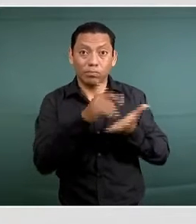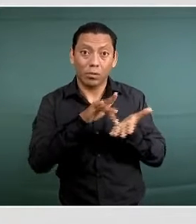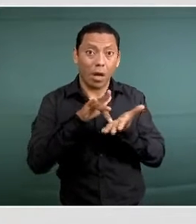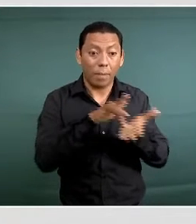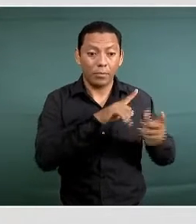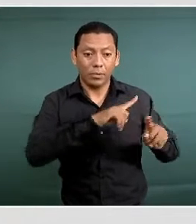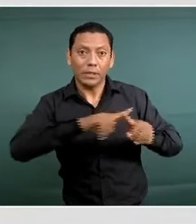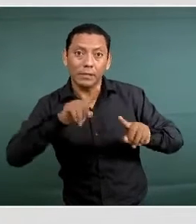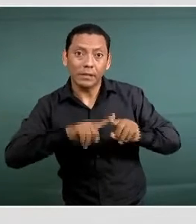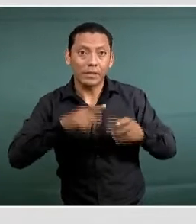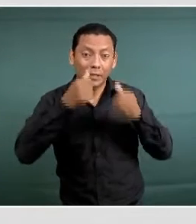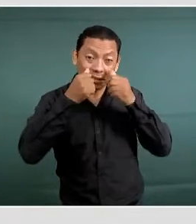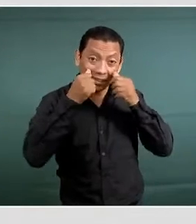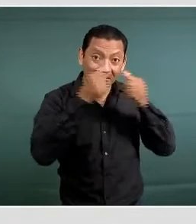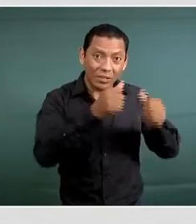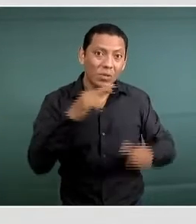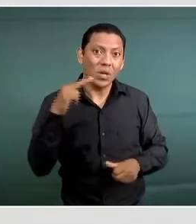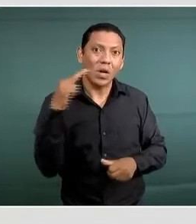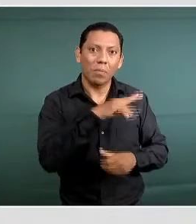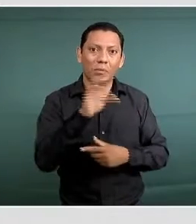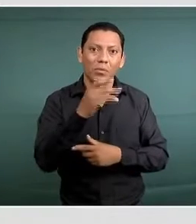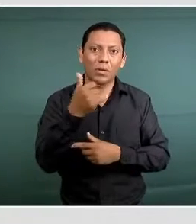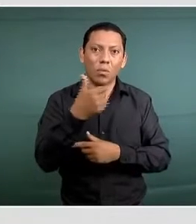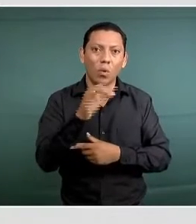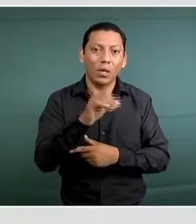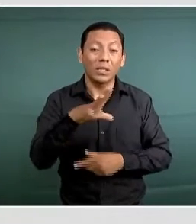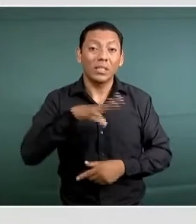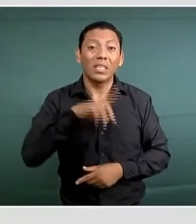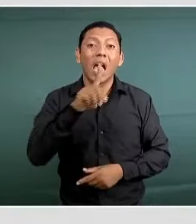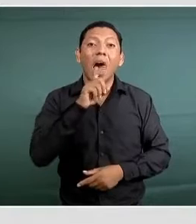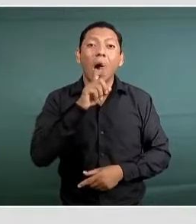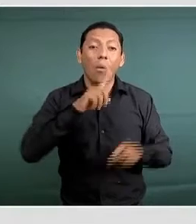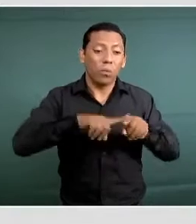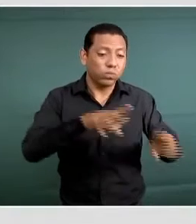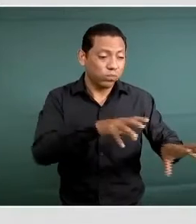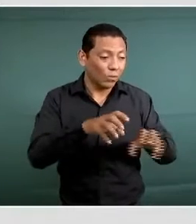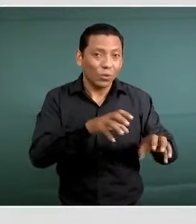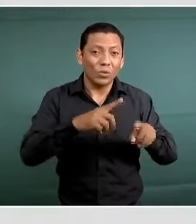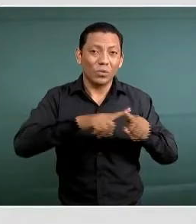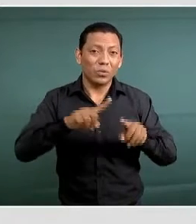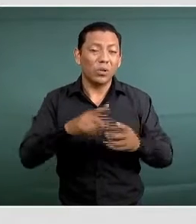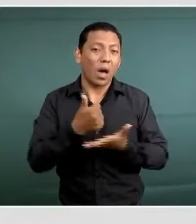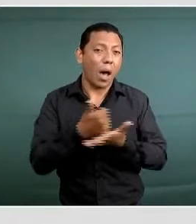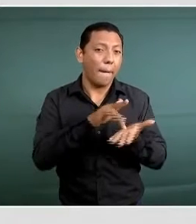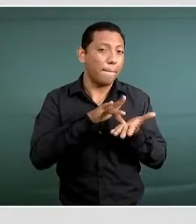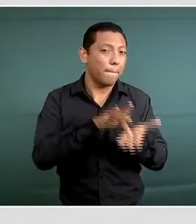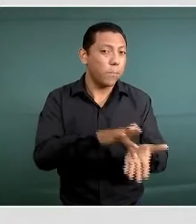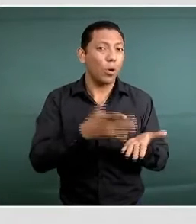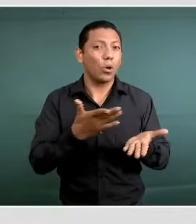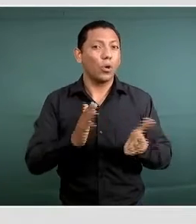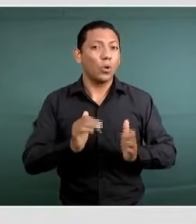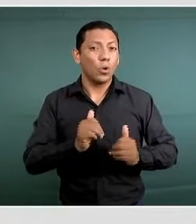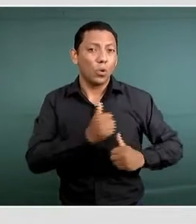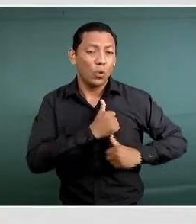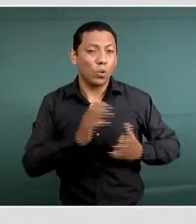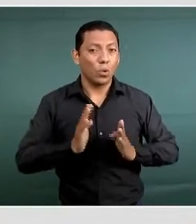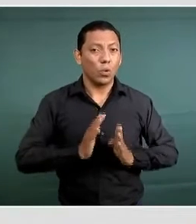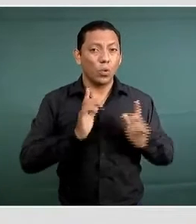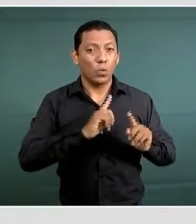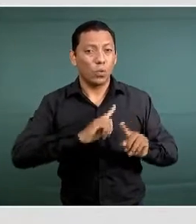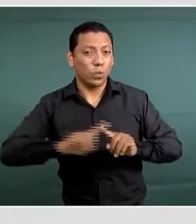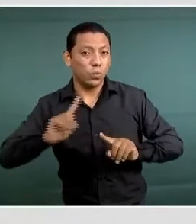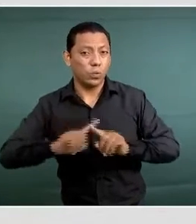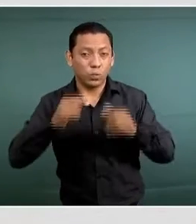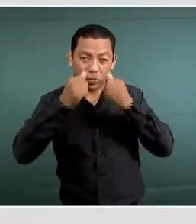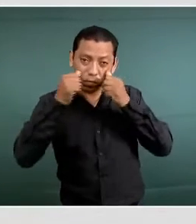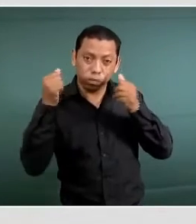de los centros regionales de atención de emergencias de CONAGUA, que con sus bombas, con apoyo de los soldados, de los marinos, de los Guardias Nacionales,